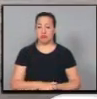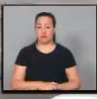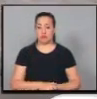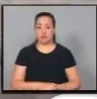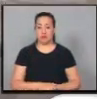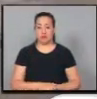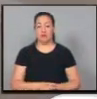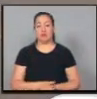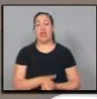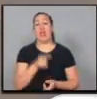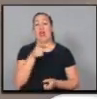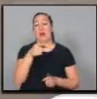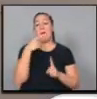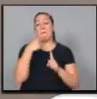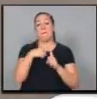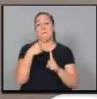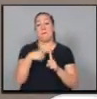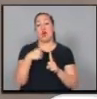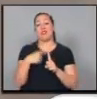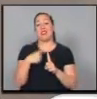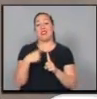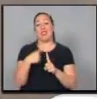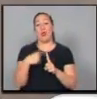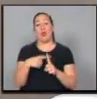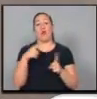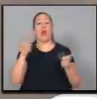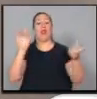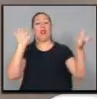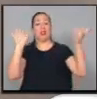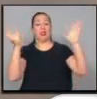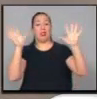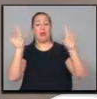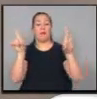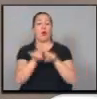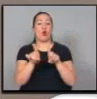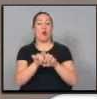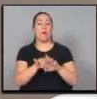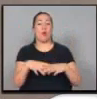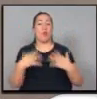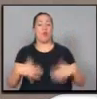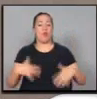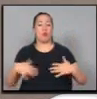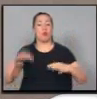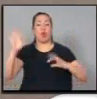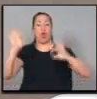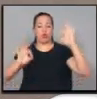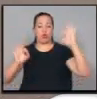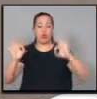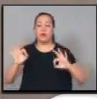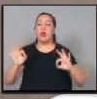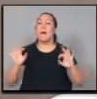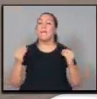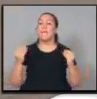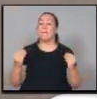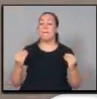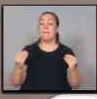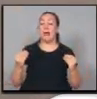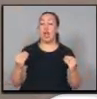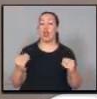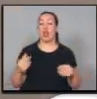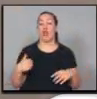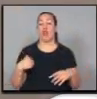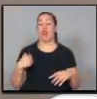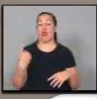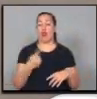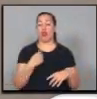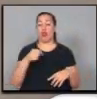aspecto positivo a un tiempo bastante otoñal. Sí. Casi todo Buenos Aires. Pero a ver, Noralis, la diferencia es que nosotros vamos a